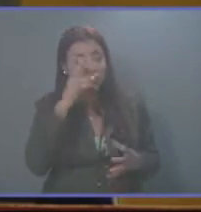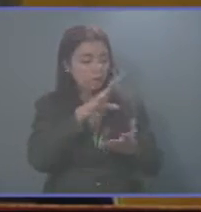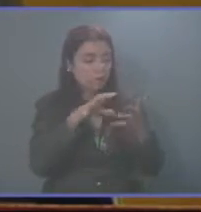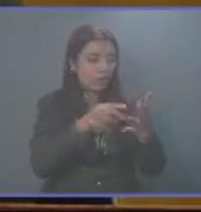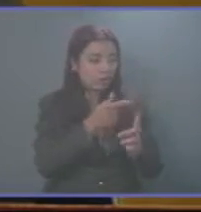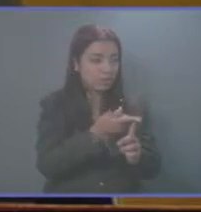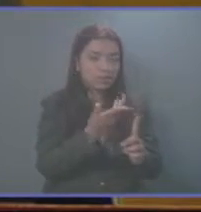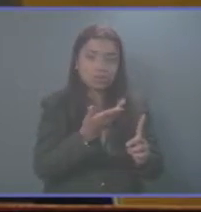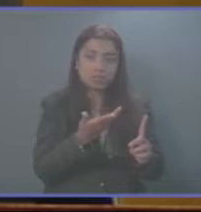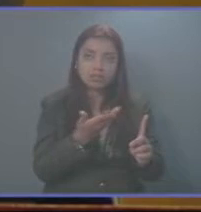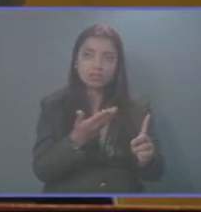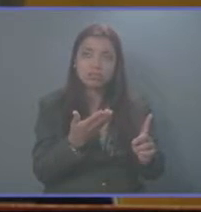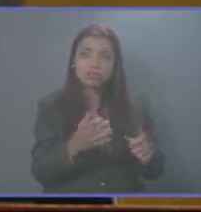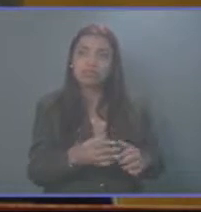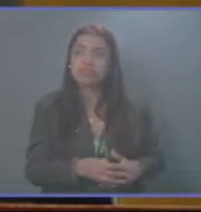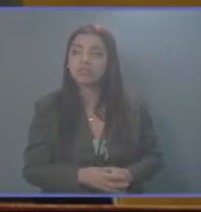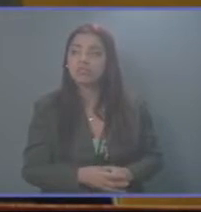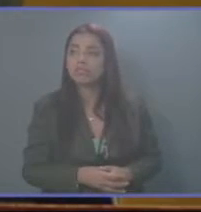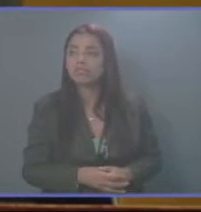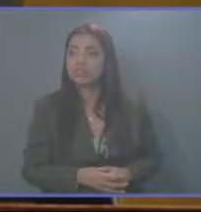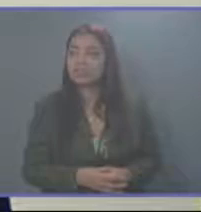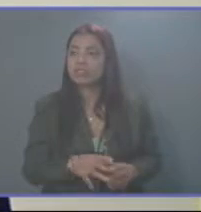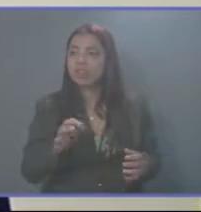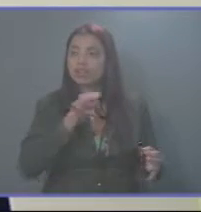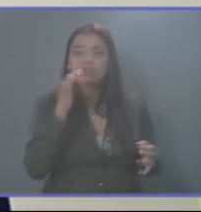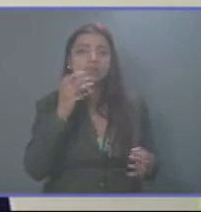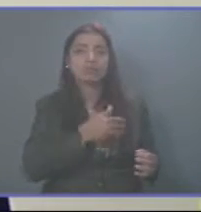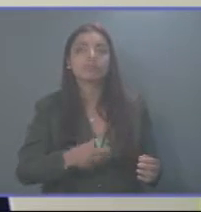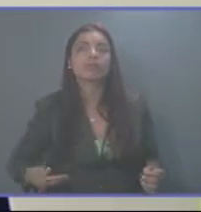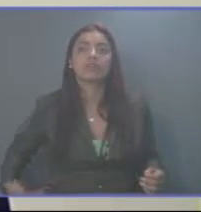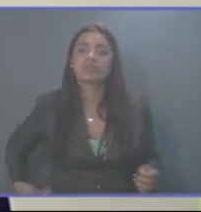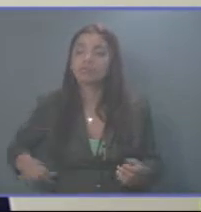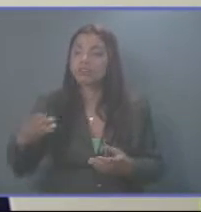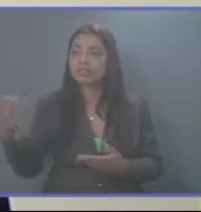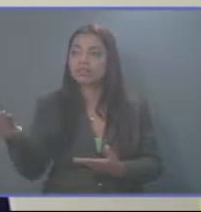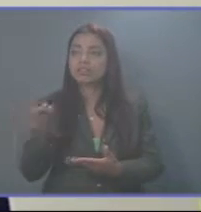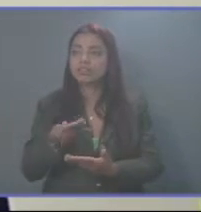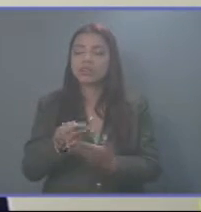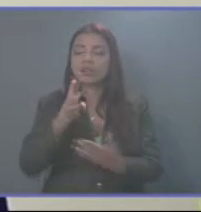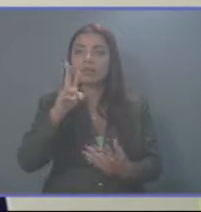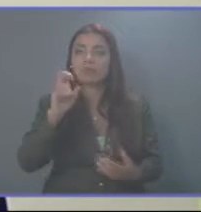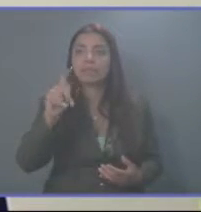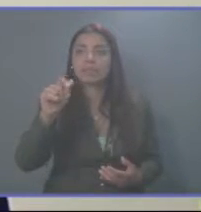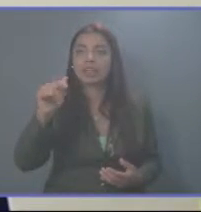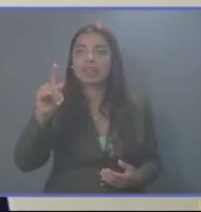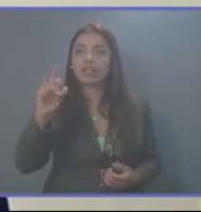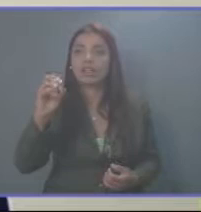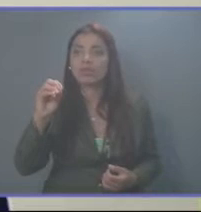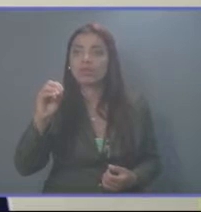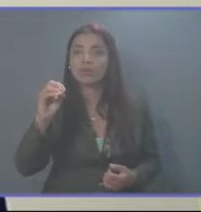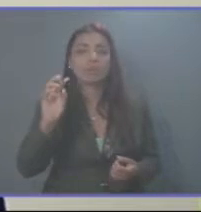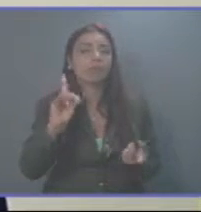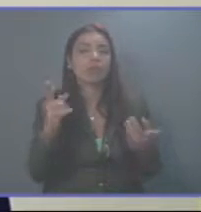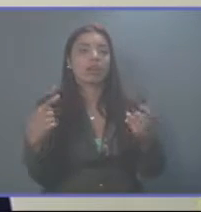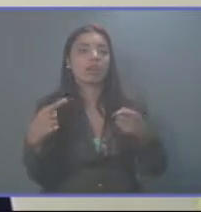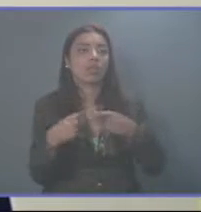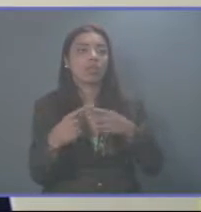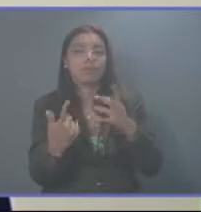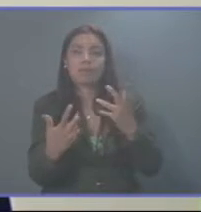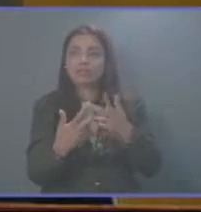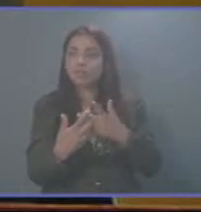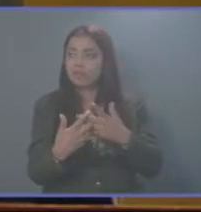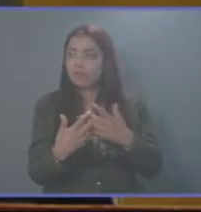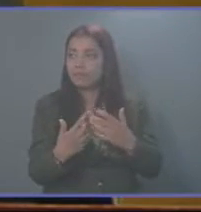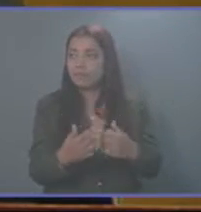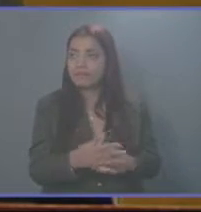confundido. Nota del presidente de la República devolviendo vetado por inconveniente. Eso es lo que